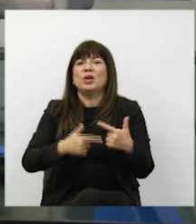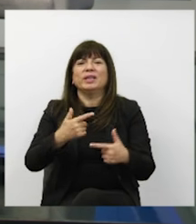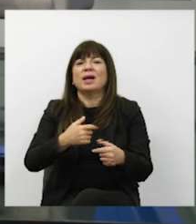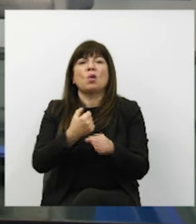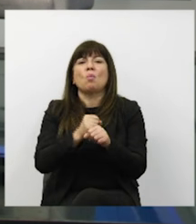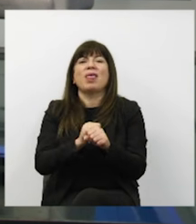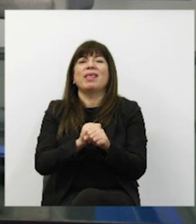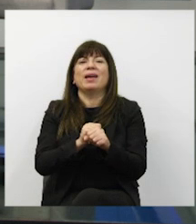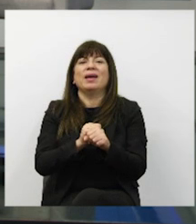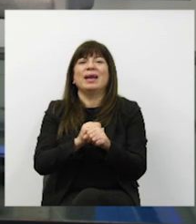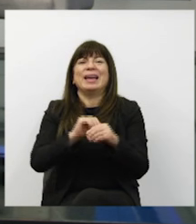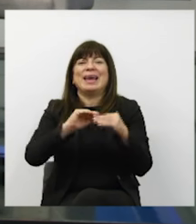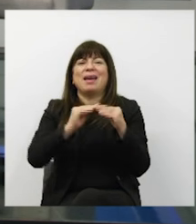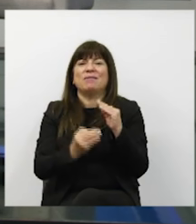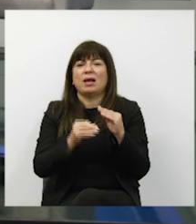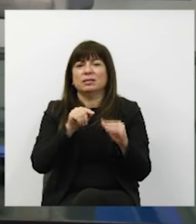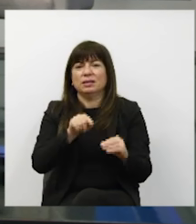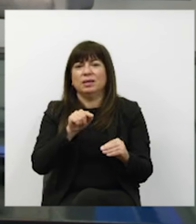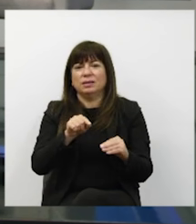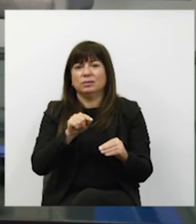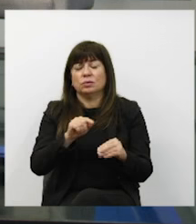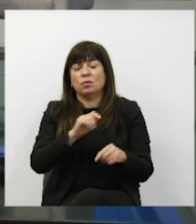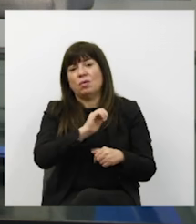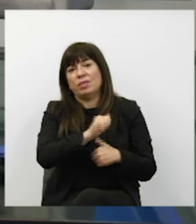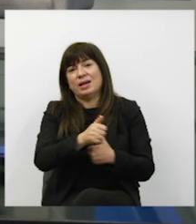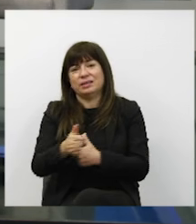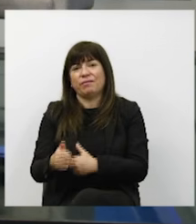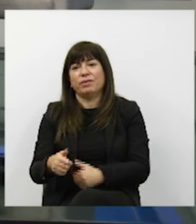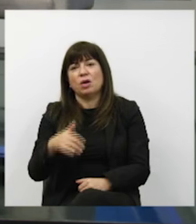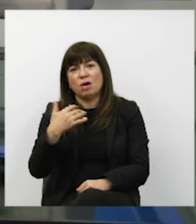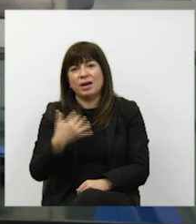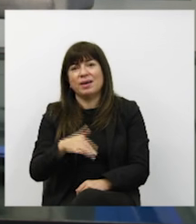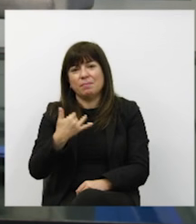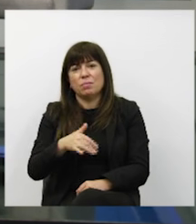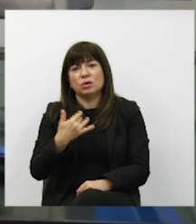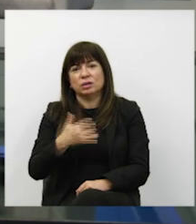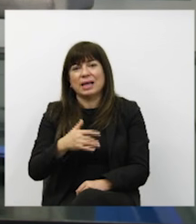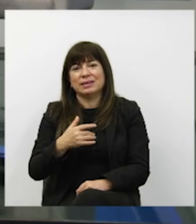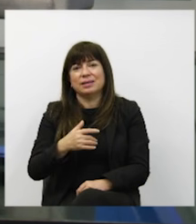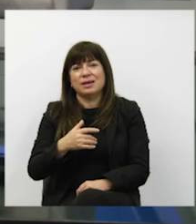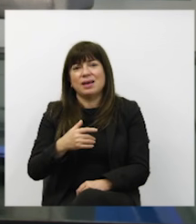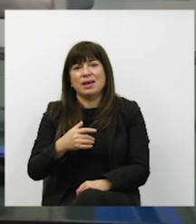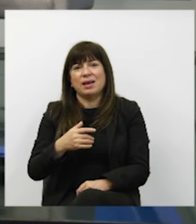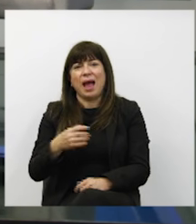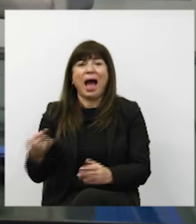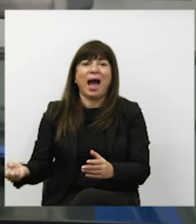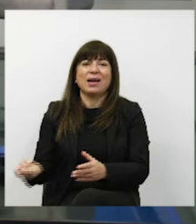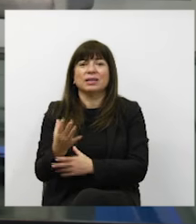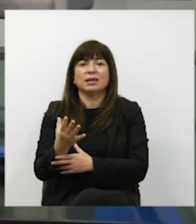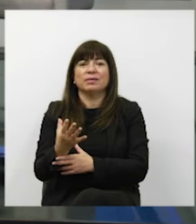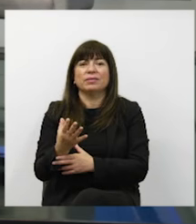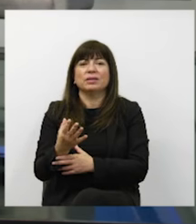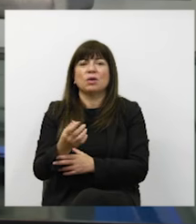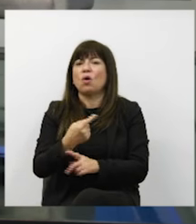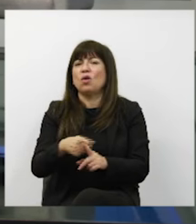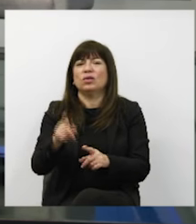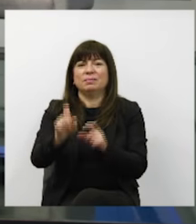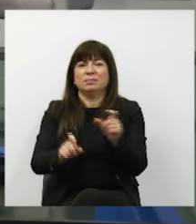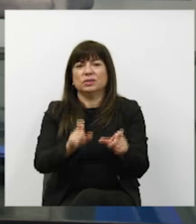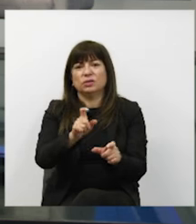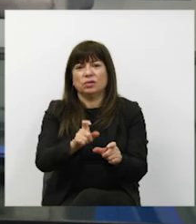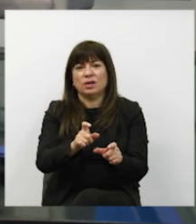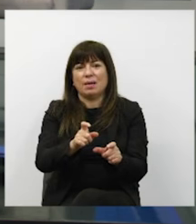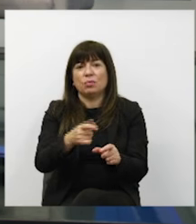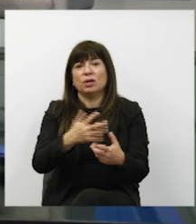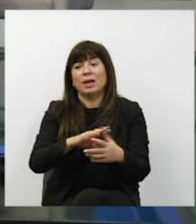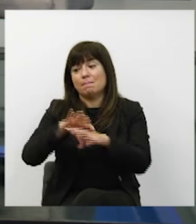inercia. Y yo he pensado que es un desafío relevante también que se activen otros actores, digamos, porque muchas veces desde